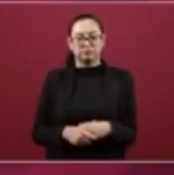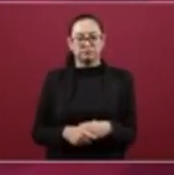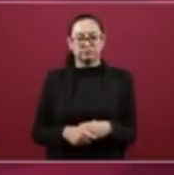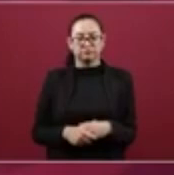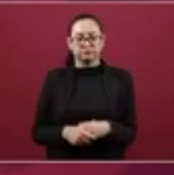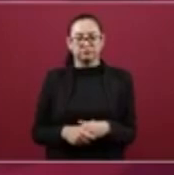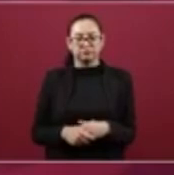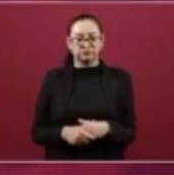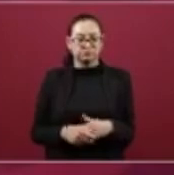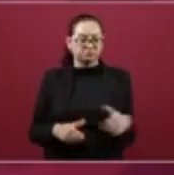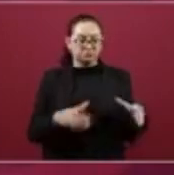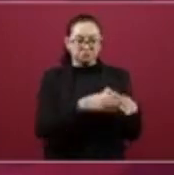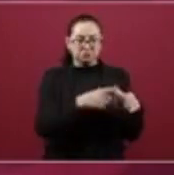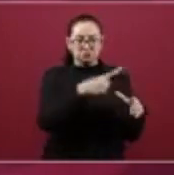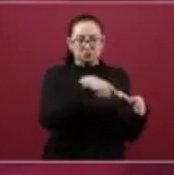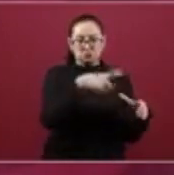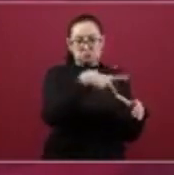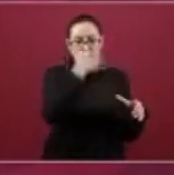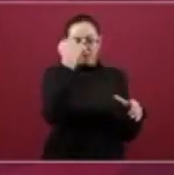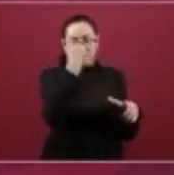defensores del régimen, ¿no?